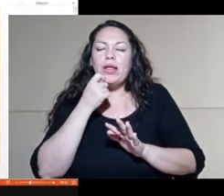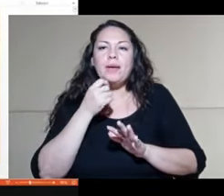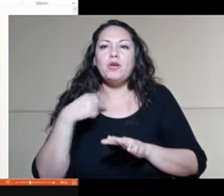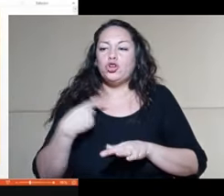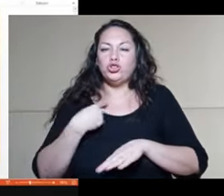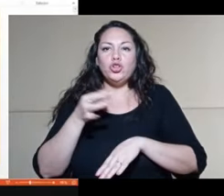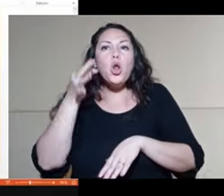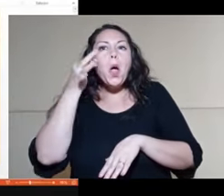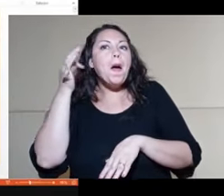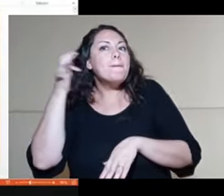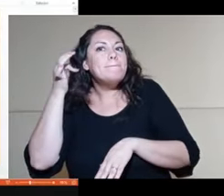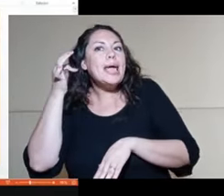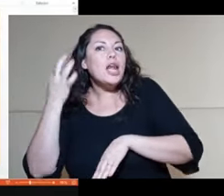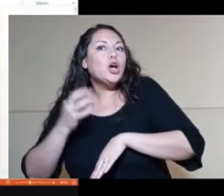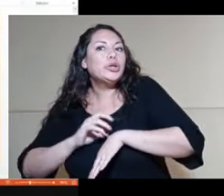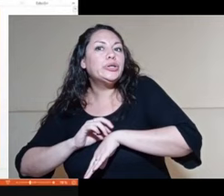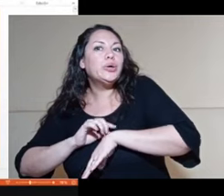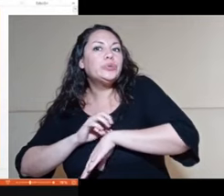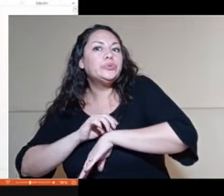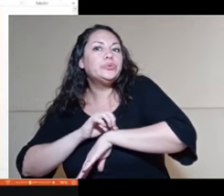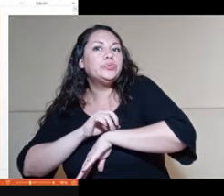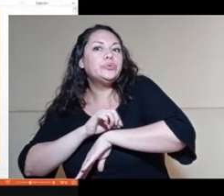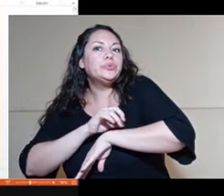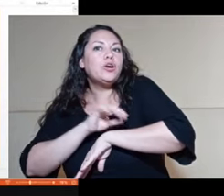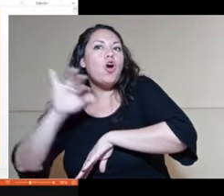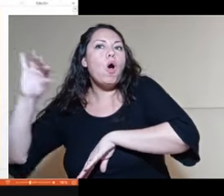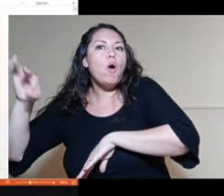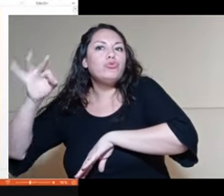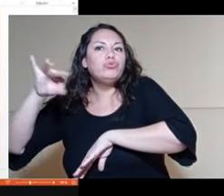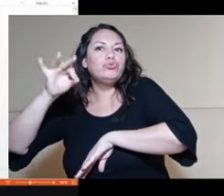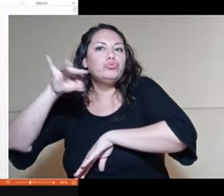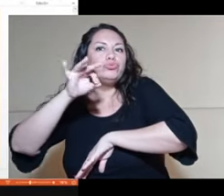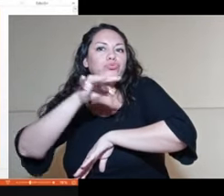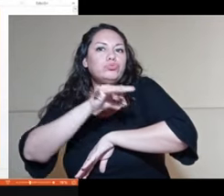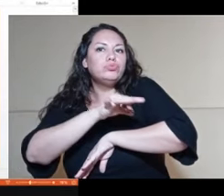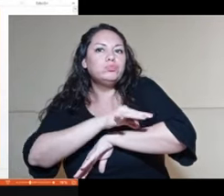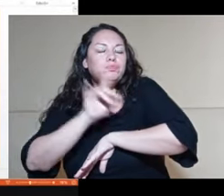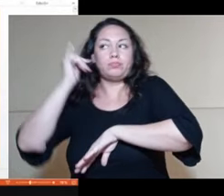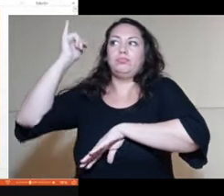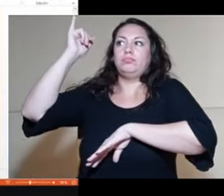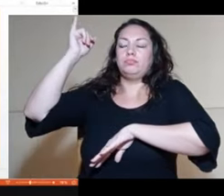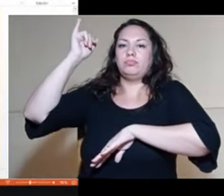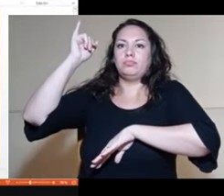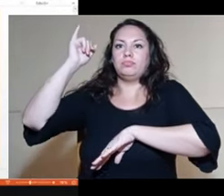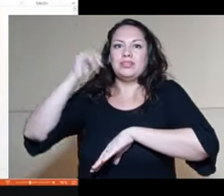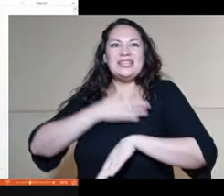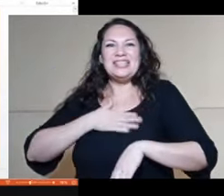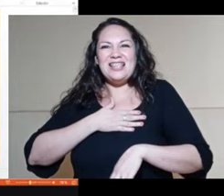en los lugares donde nosotros tenemos pelos, si ustedes se fijan y nos camina una hormiga o se nos asienta una mosca, nosotros ahí nomás lo